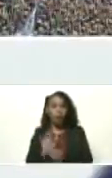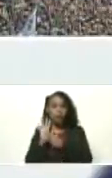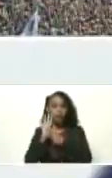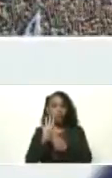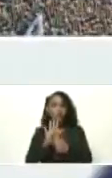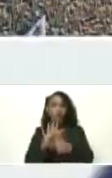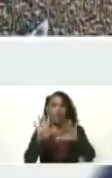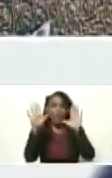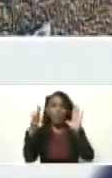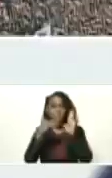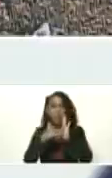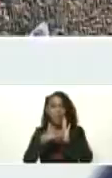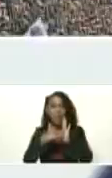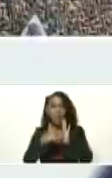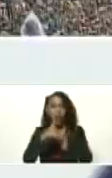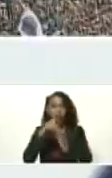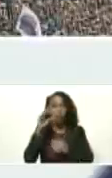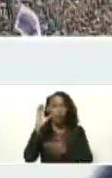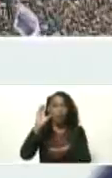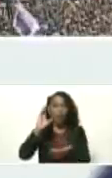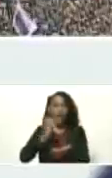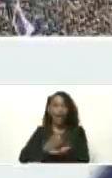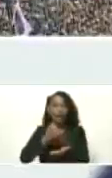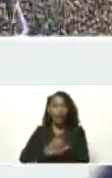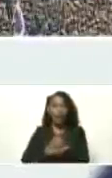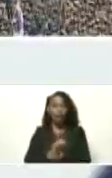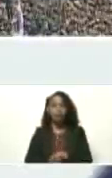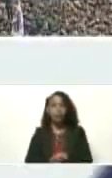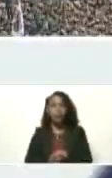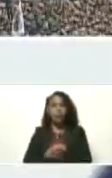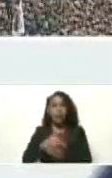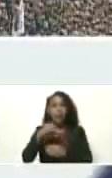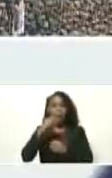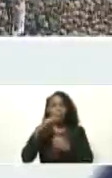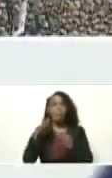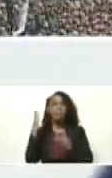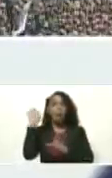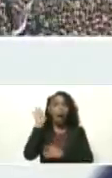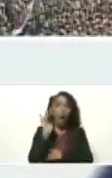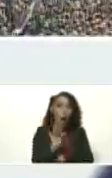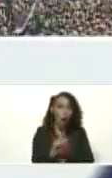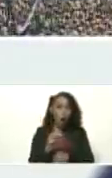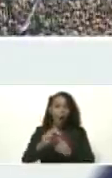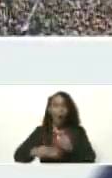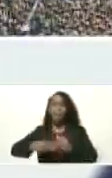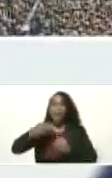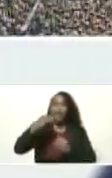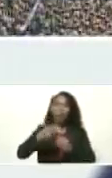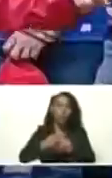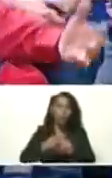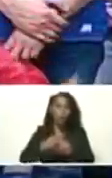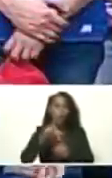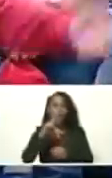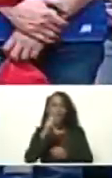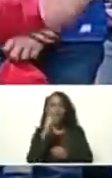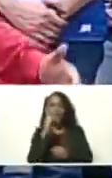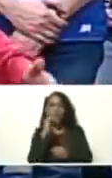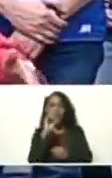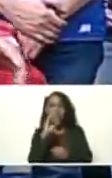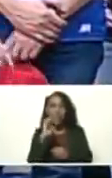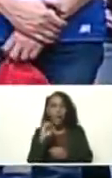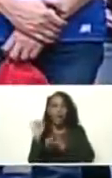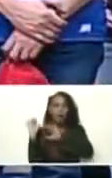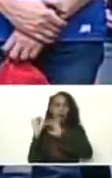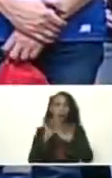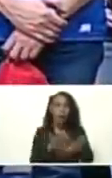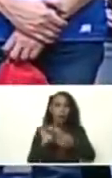aparecieron 10.000 por Catia. Y bajó la Pastora y bajó Lídice. Y bajaron, y